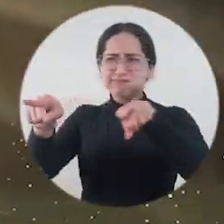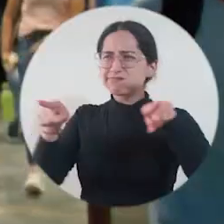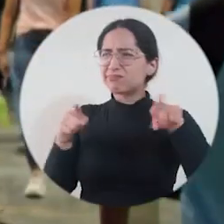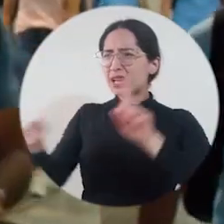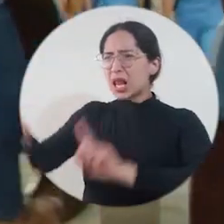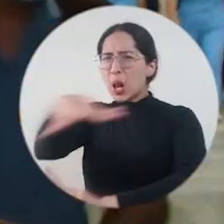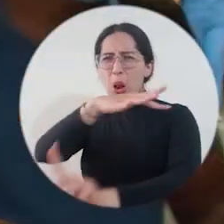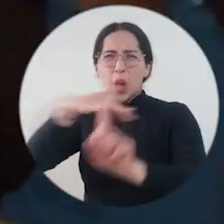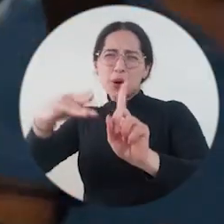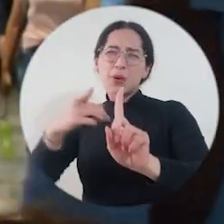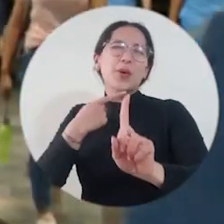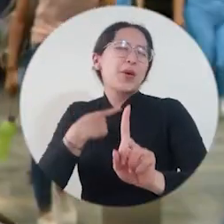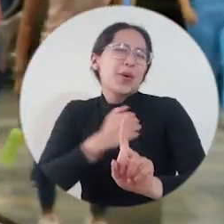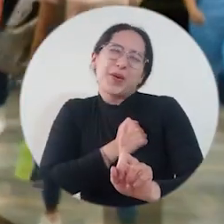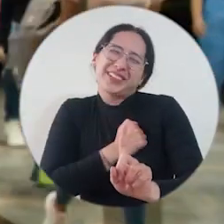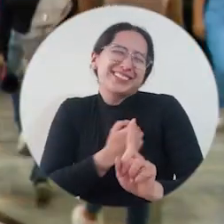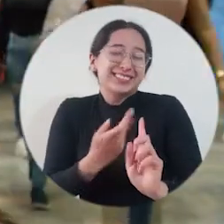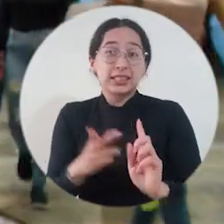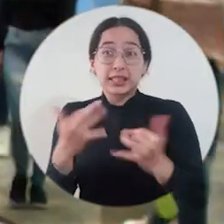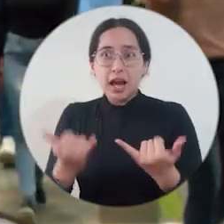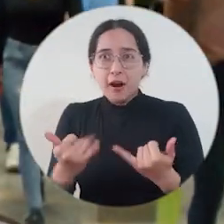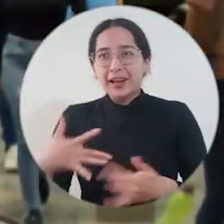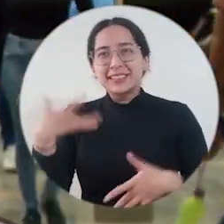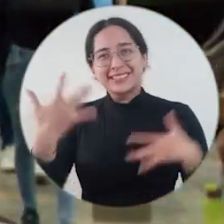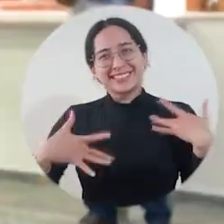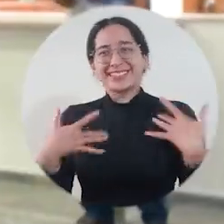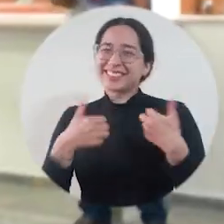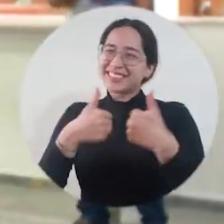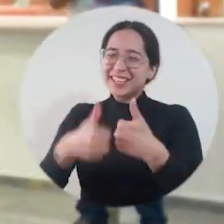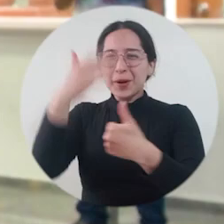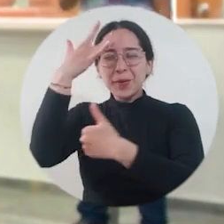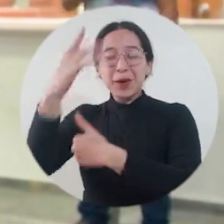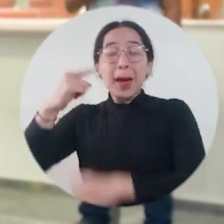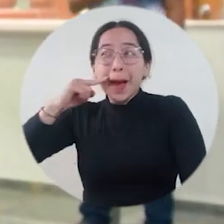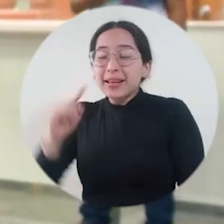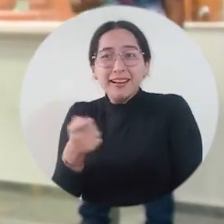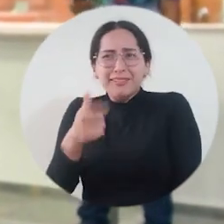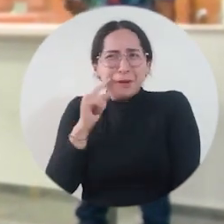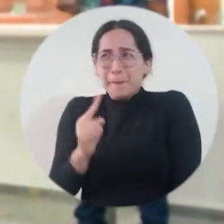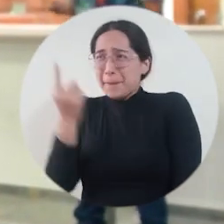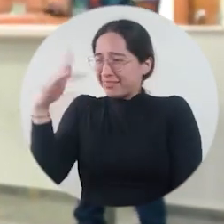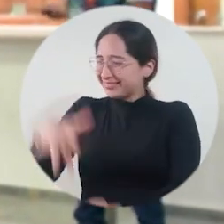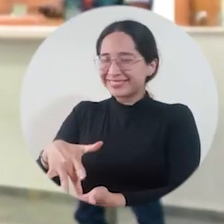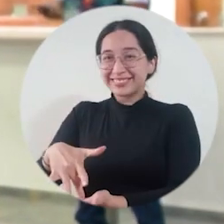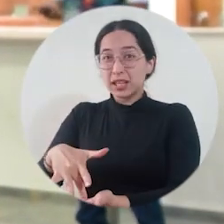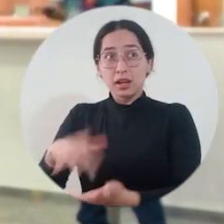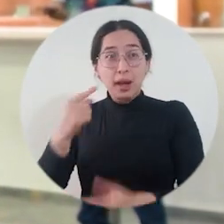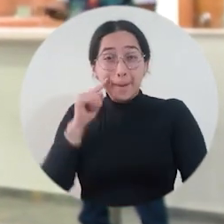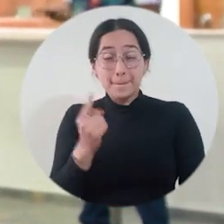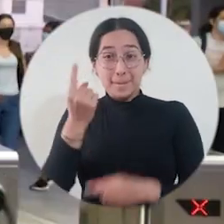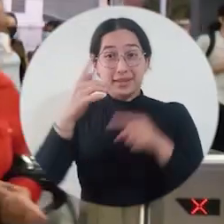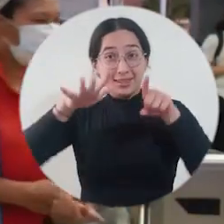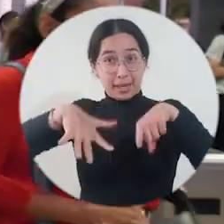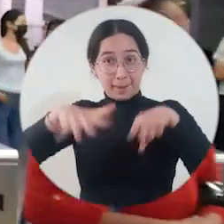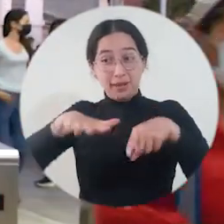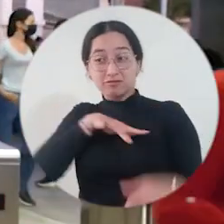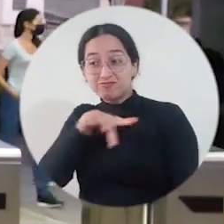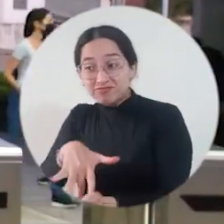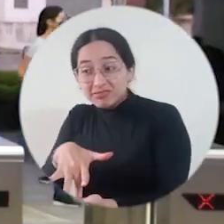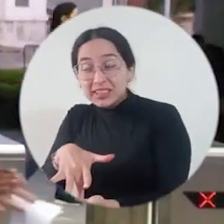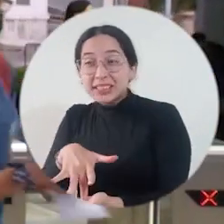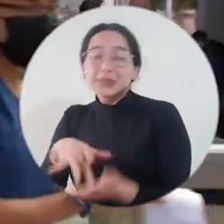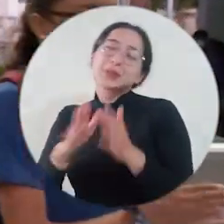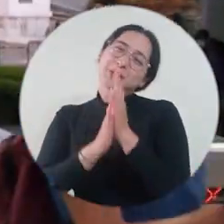Recordar la naturaleza, todo este ambiente, me encanta mucho la verdad. Muy emocionada porque casi la primera vez que vengo. Pues es mi